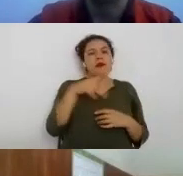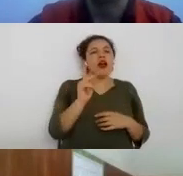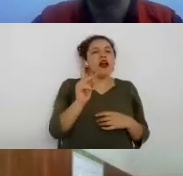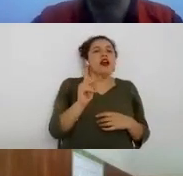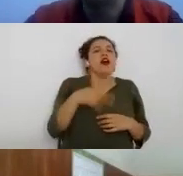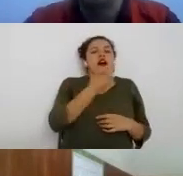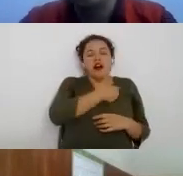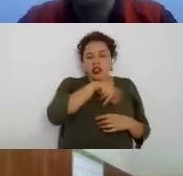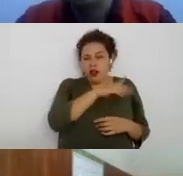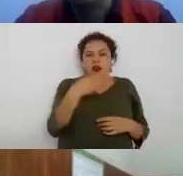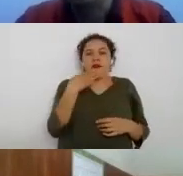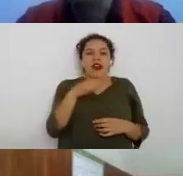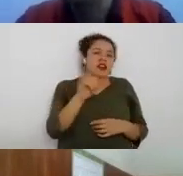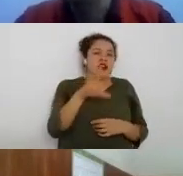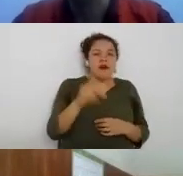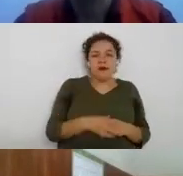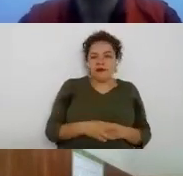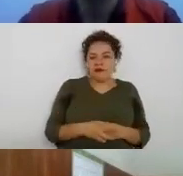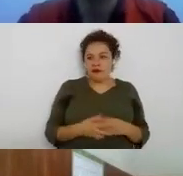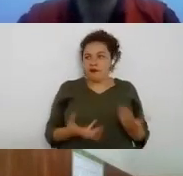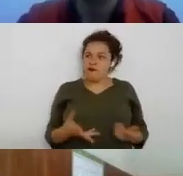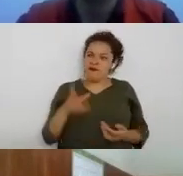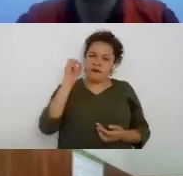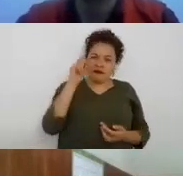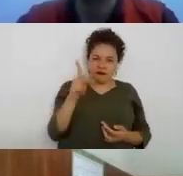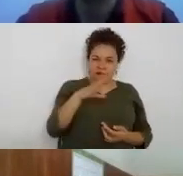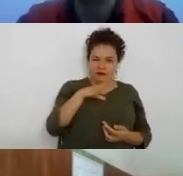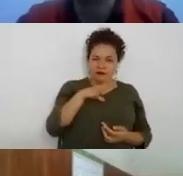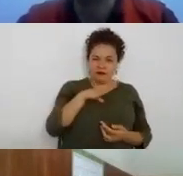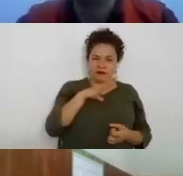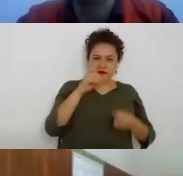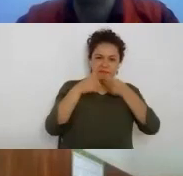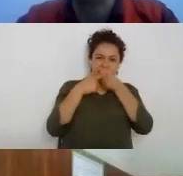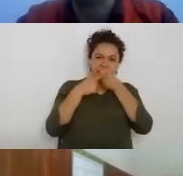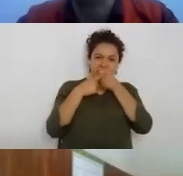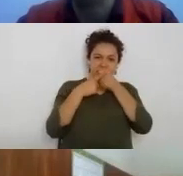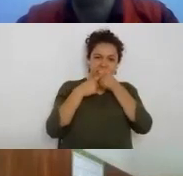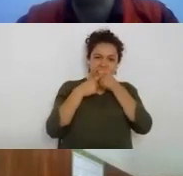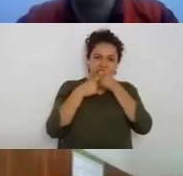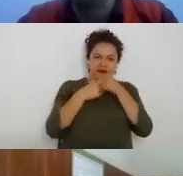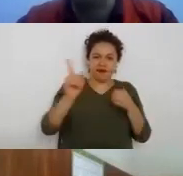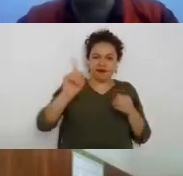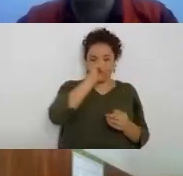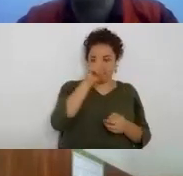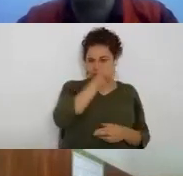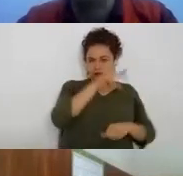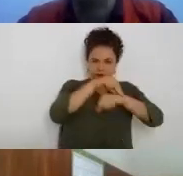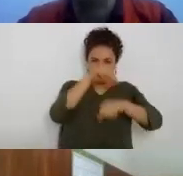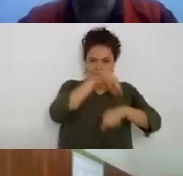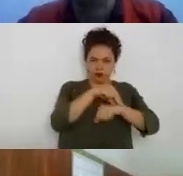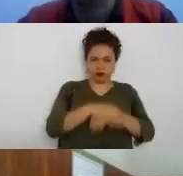son. Ok, ahí entremos en una cuestión ya de las recomendaciones médicas como